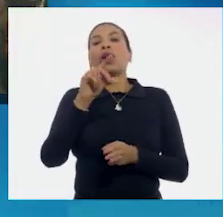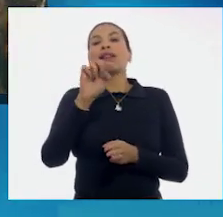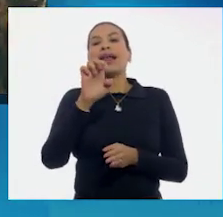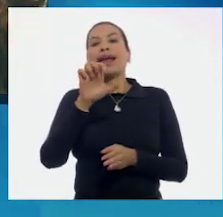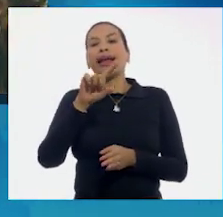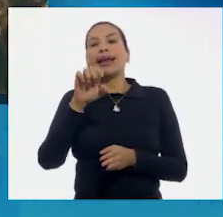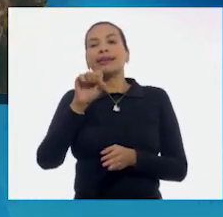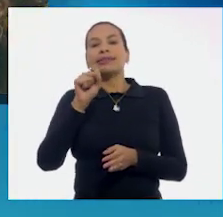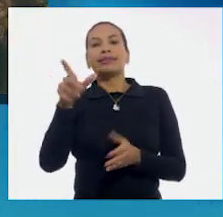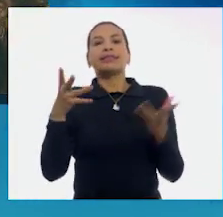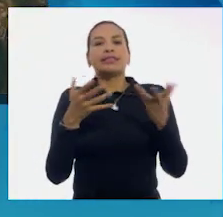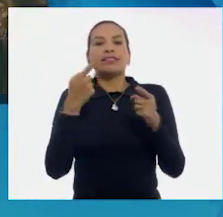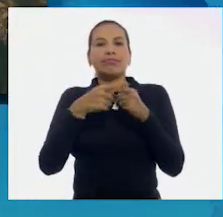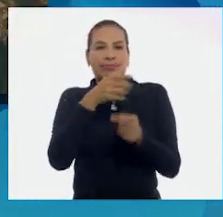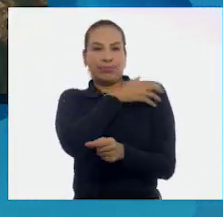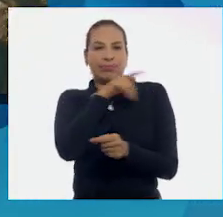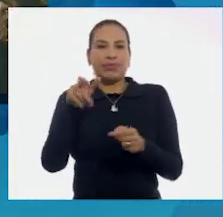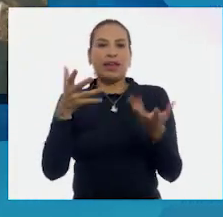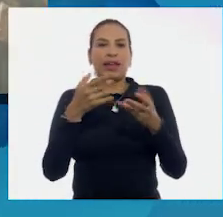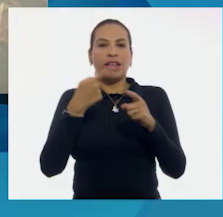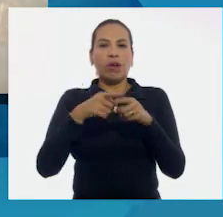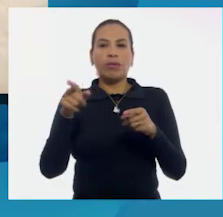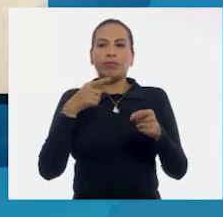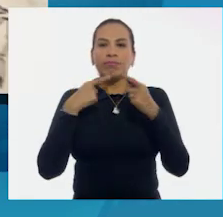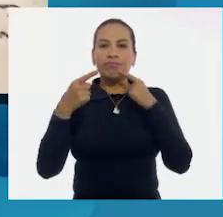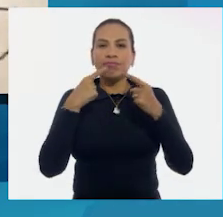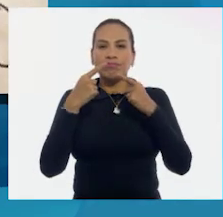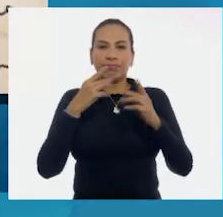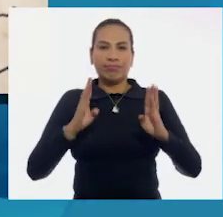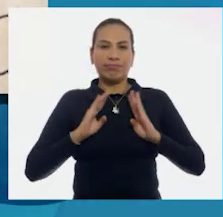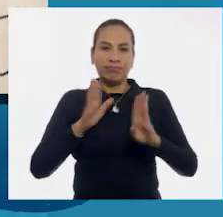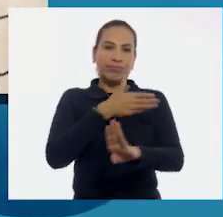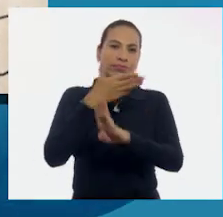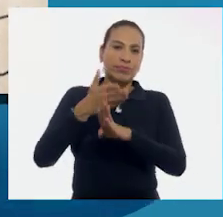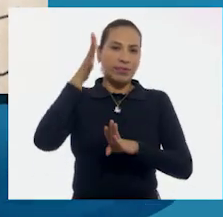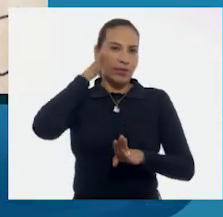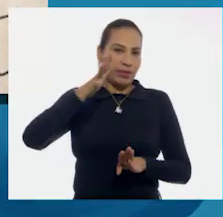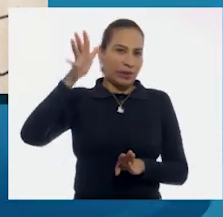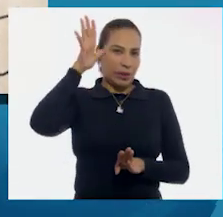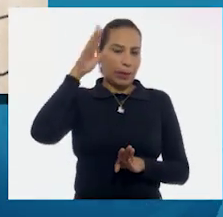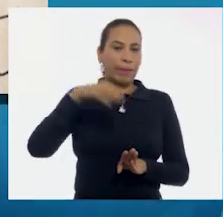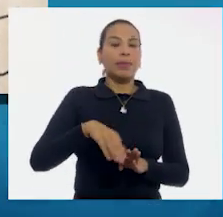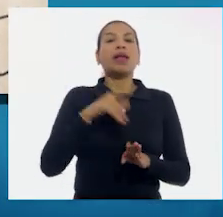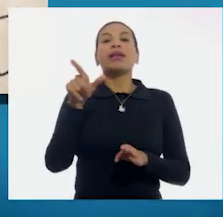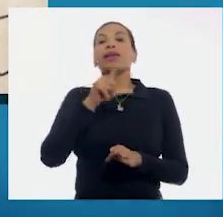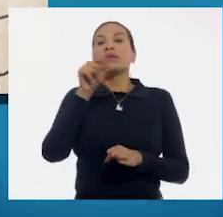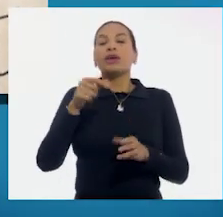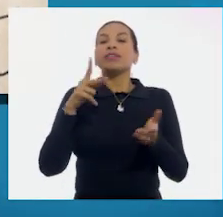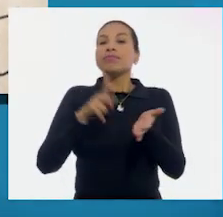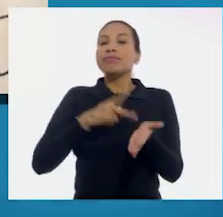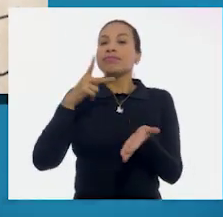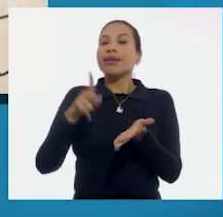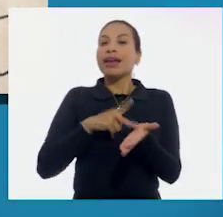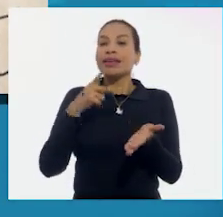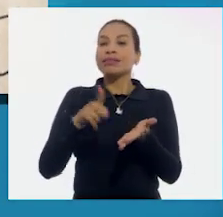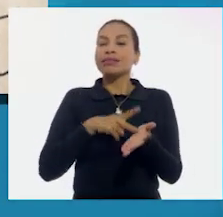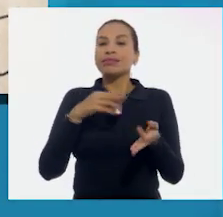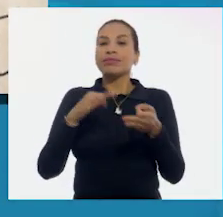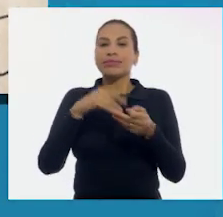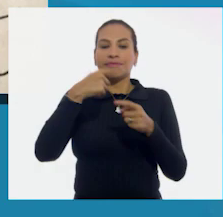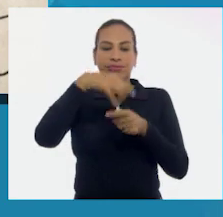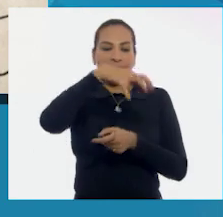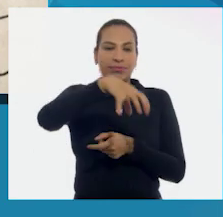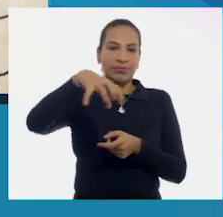su primera alianza militar en contra de los mexicas. Esta situación se repitió en un gran número de